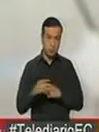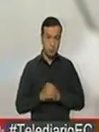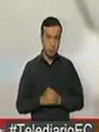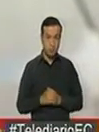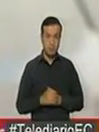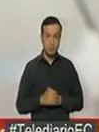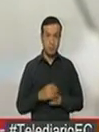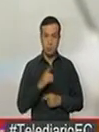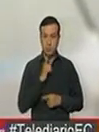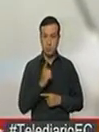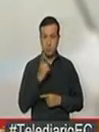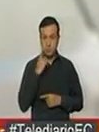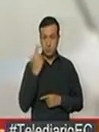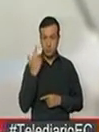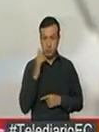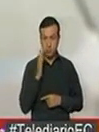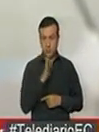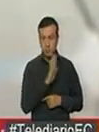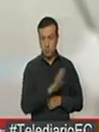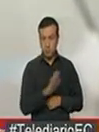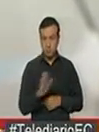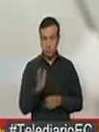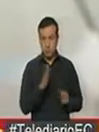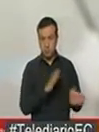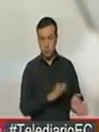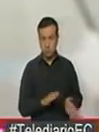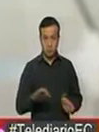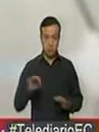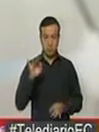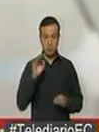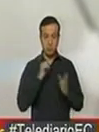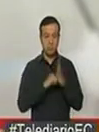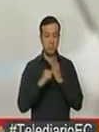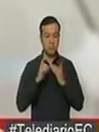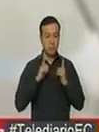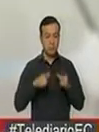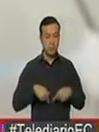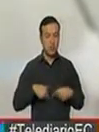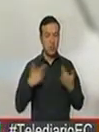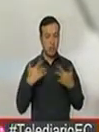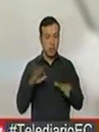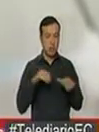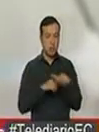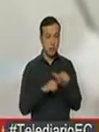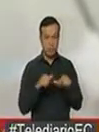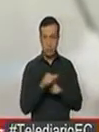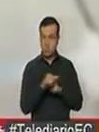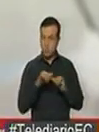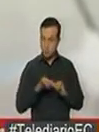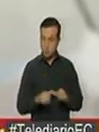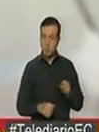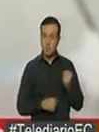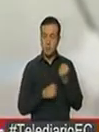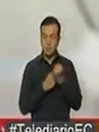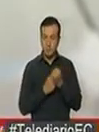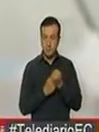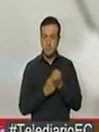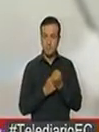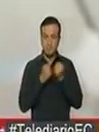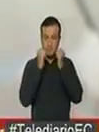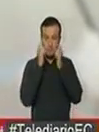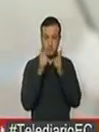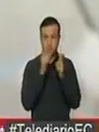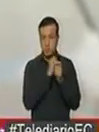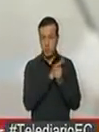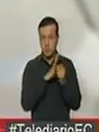ahora acompañados de delegados del MSP, ya han estado acompañados y van a seguir estando acompañados para prevenir